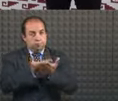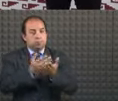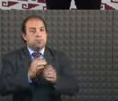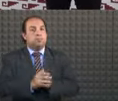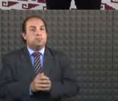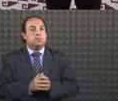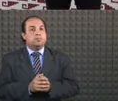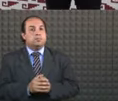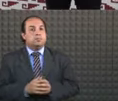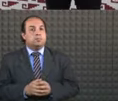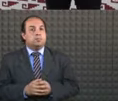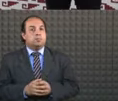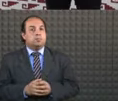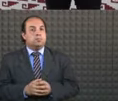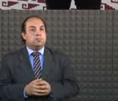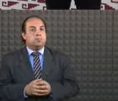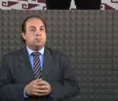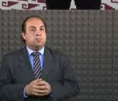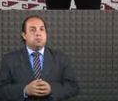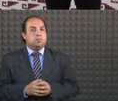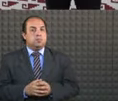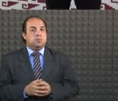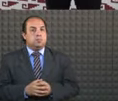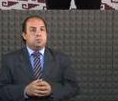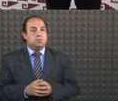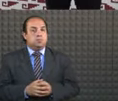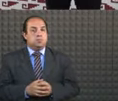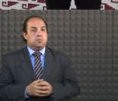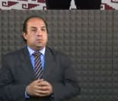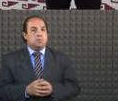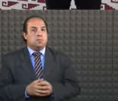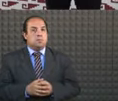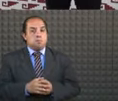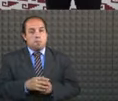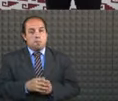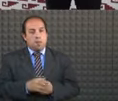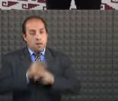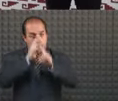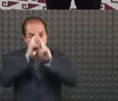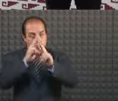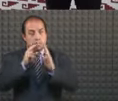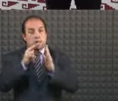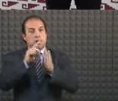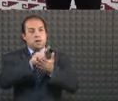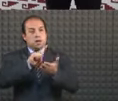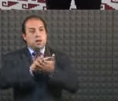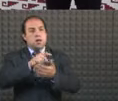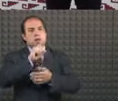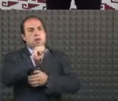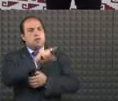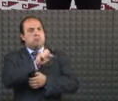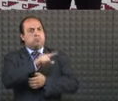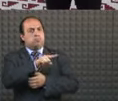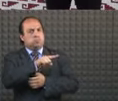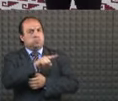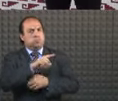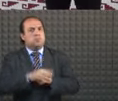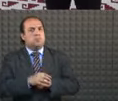para aplicar pues, la ley que él mismo promovió. ¿Cuál es su opinión? Porque además reconoce que